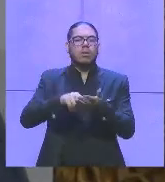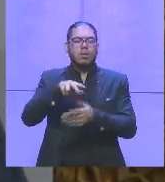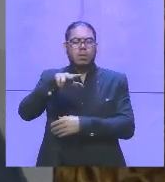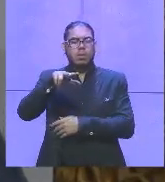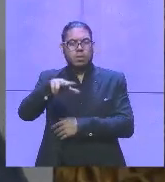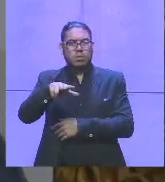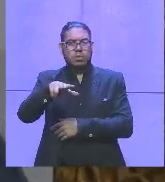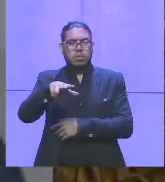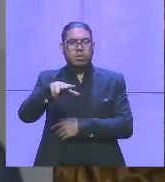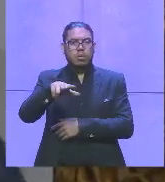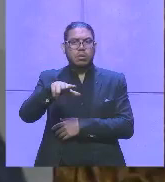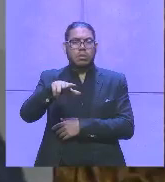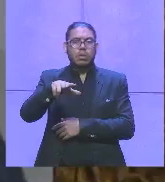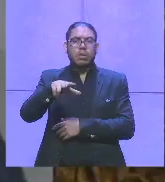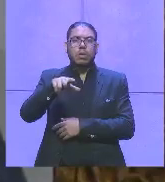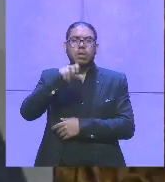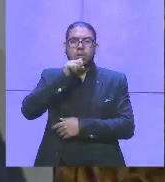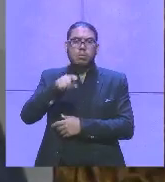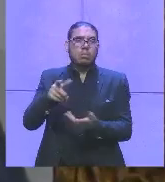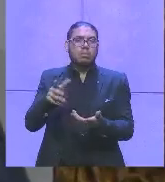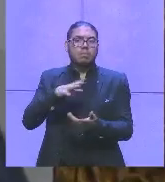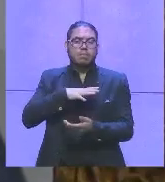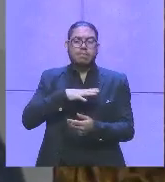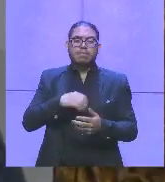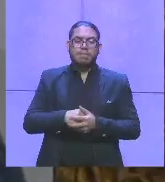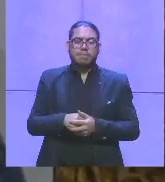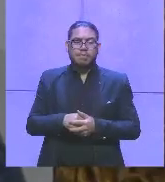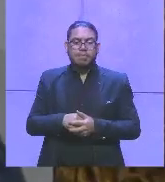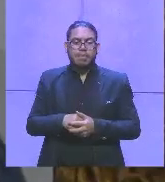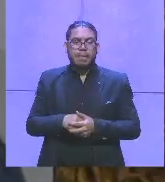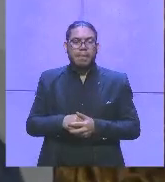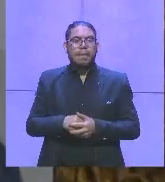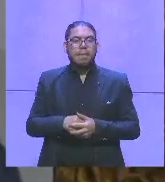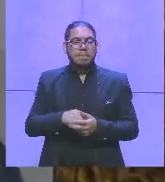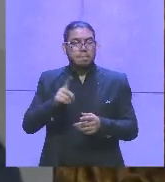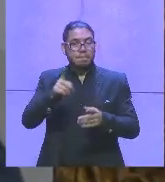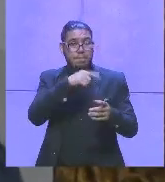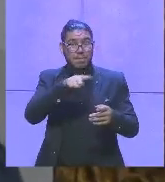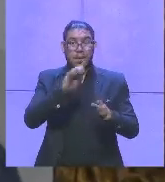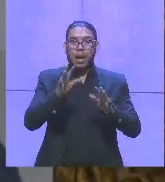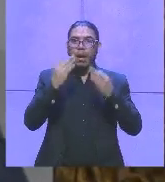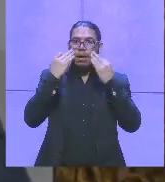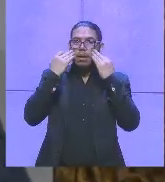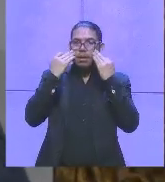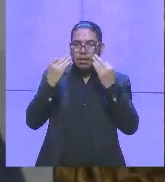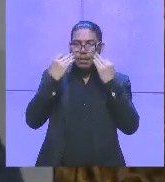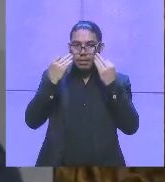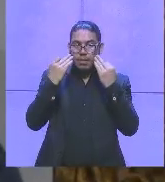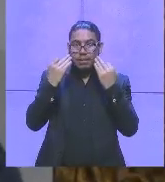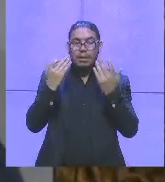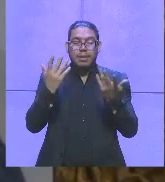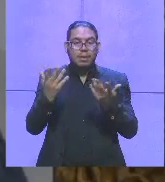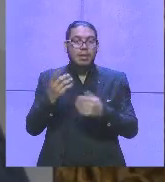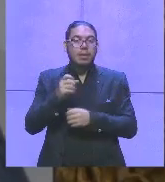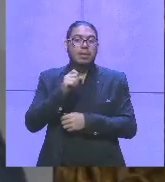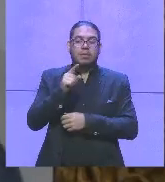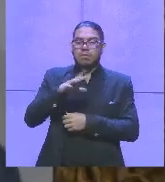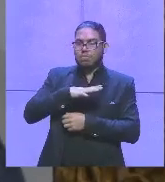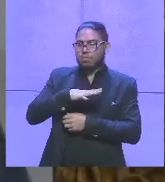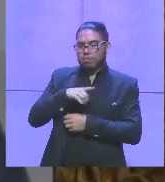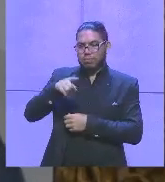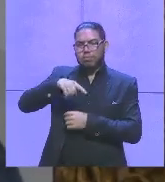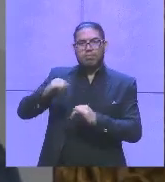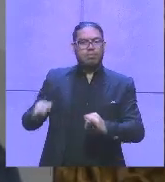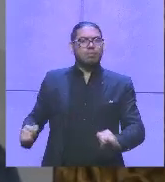una recomposición también que estamos pues, constatando y pues, afrontando como